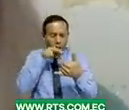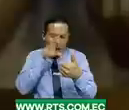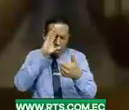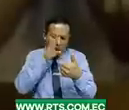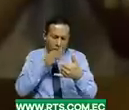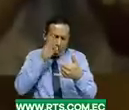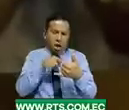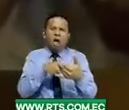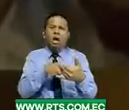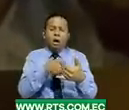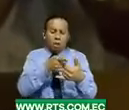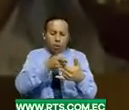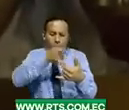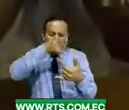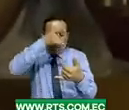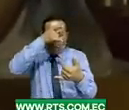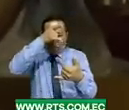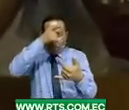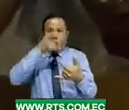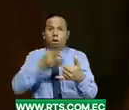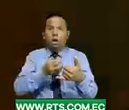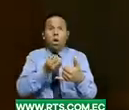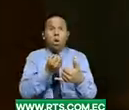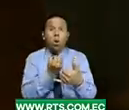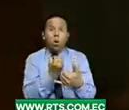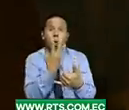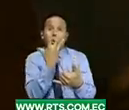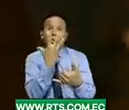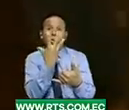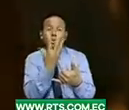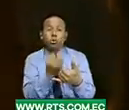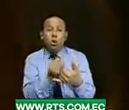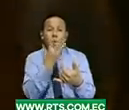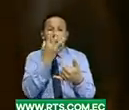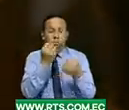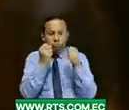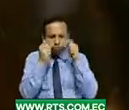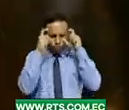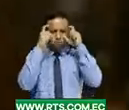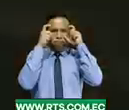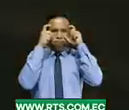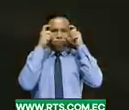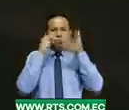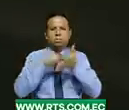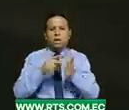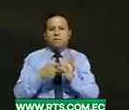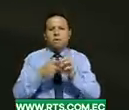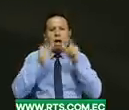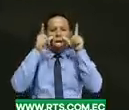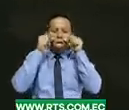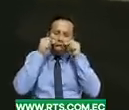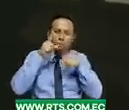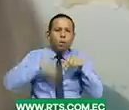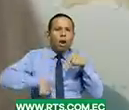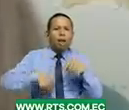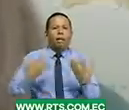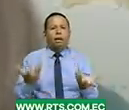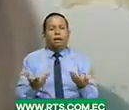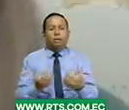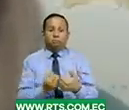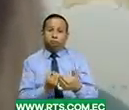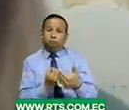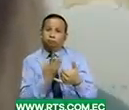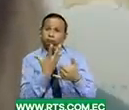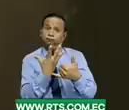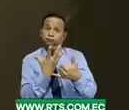se despierta, ¿verdad? Y cómo la luz nos define estados de más alerta y estados de